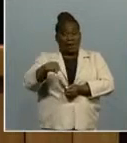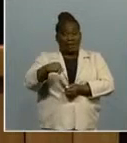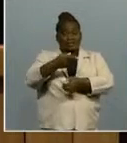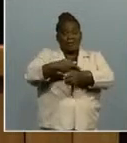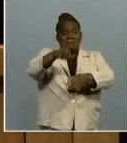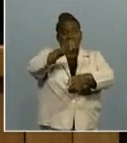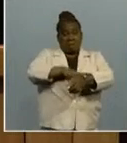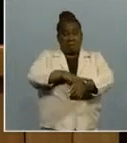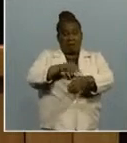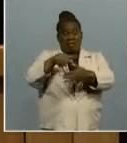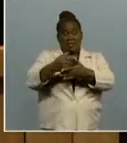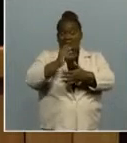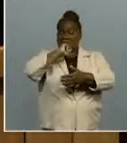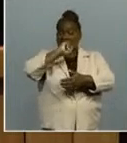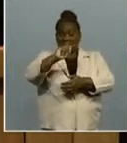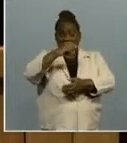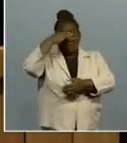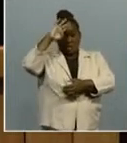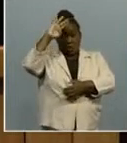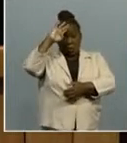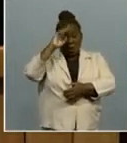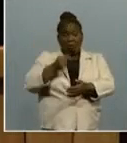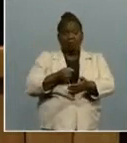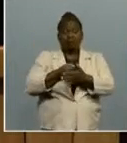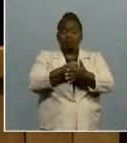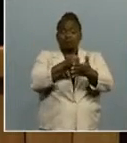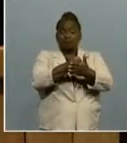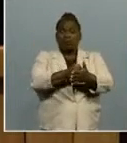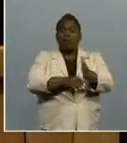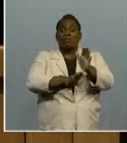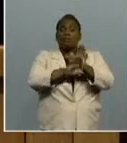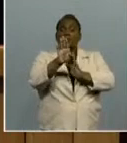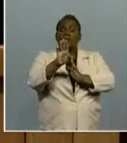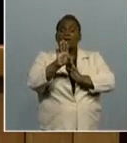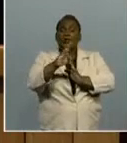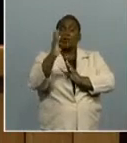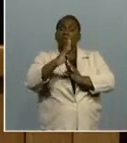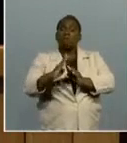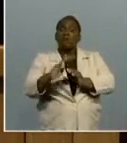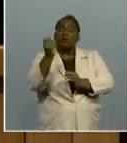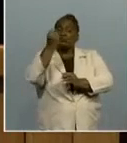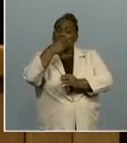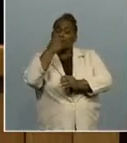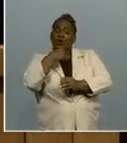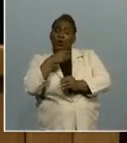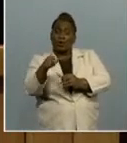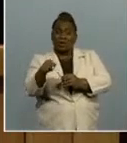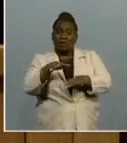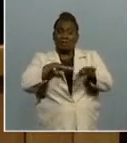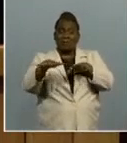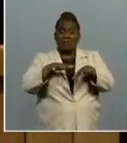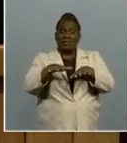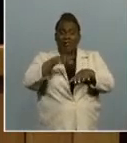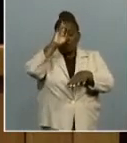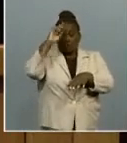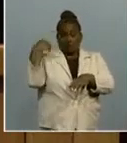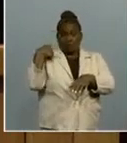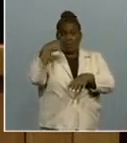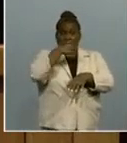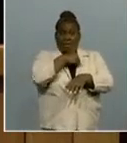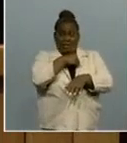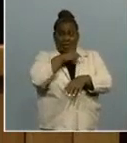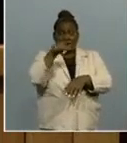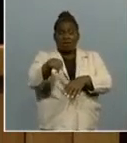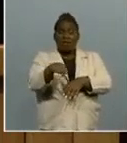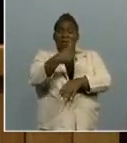impulsó el desarrollo de la biotecnología la producción de fármacos de vacunas y la formación de médicos para la nación